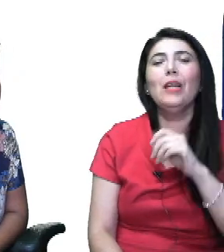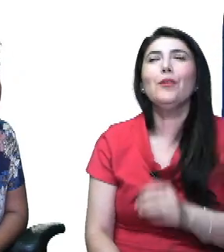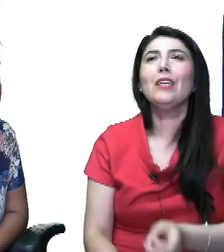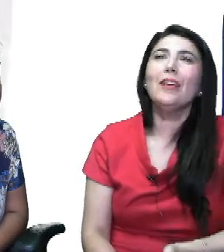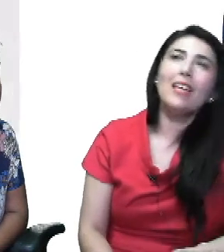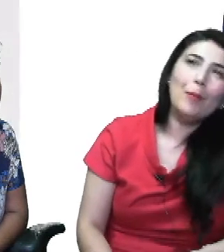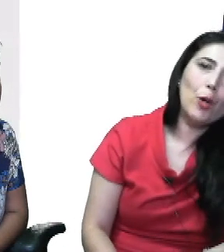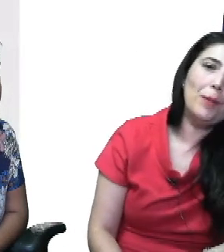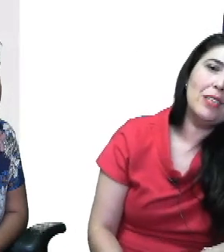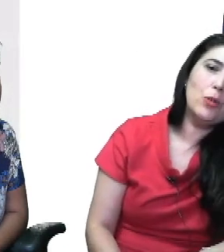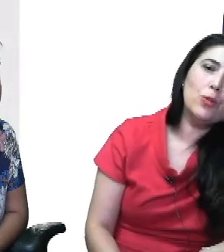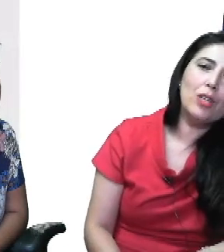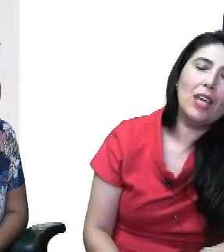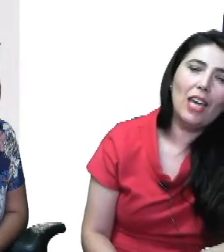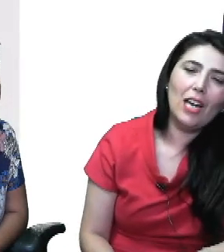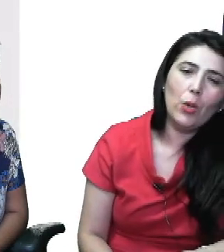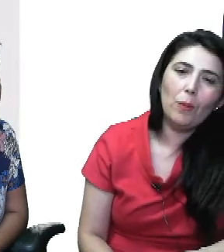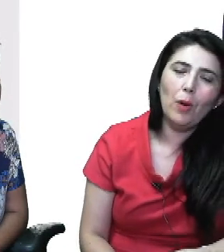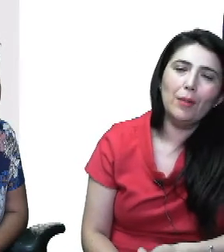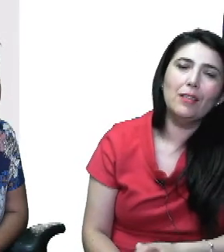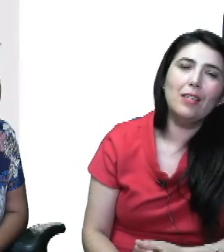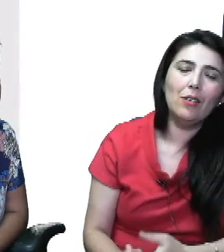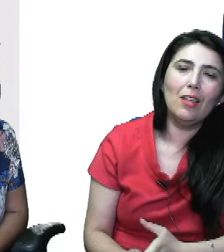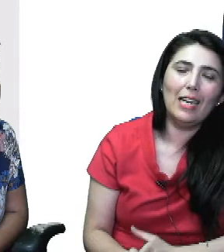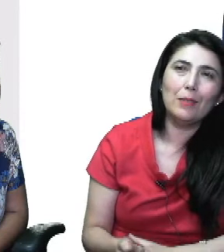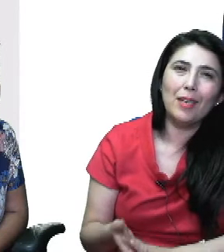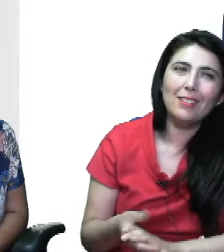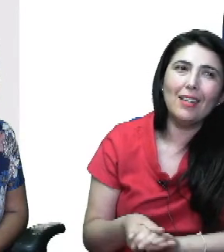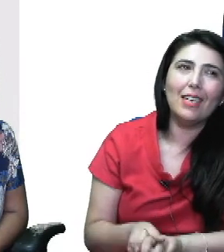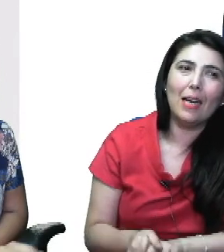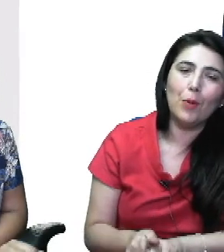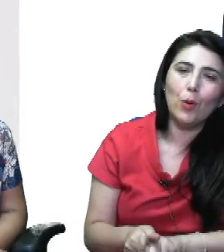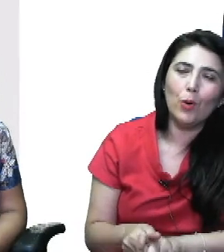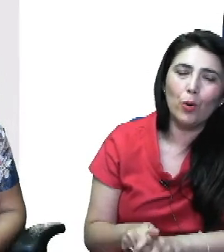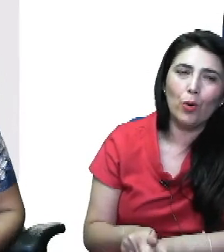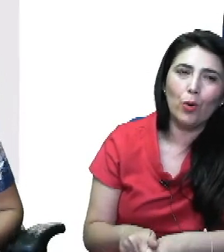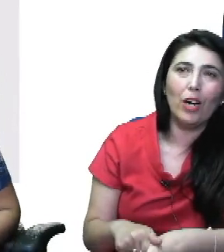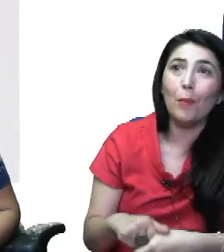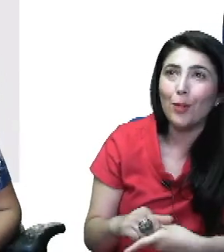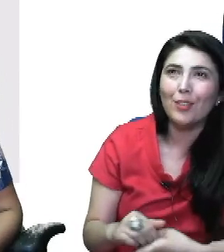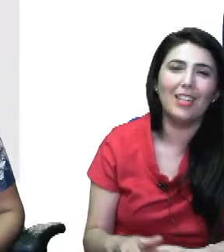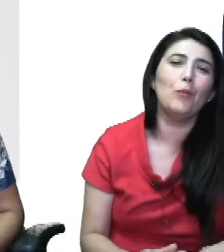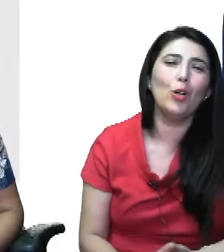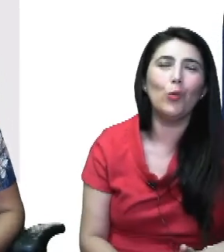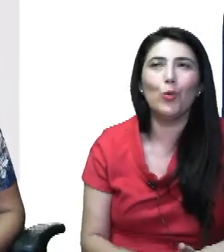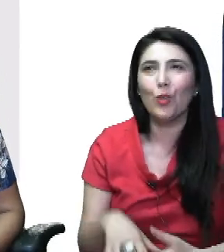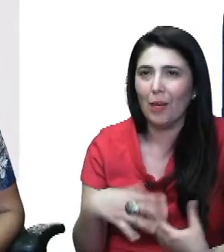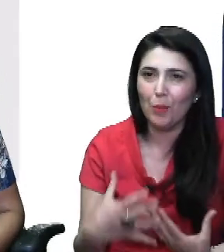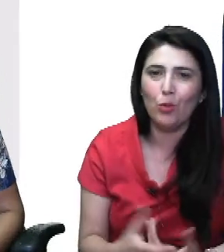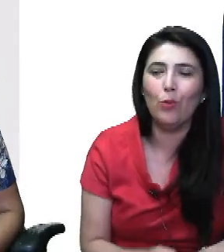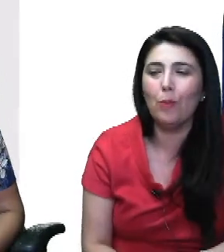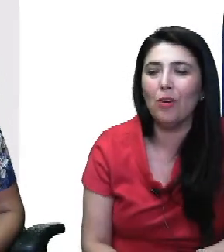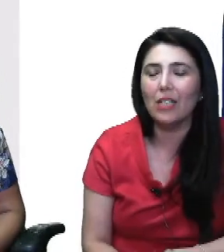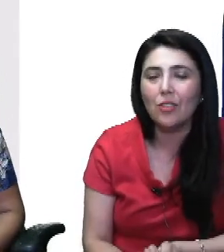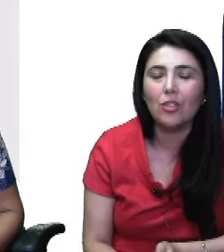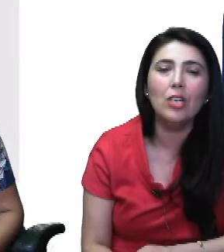Un elemento también que queremos compartir con ustedes es algo que hemos aprendido desde la experiencia de intercambio con Japón. A lo mejor algunos de ustedes han